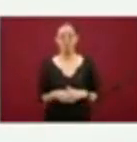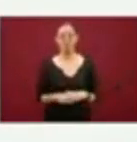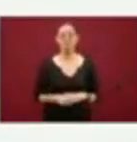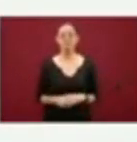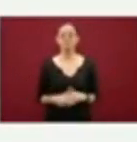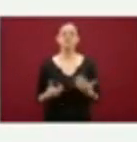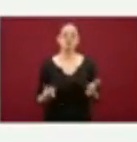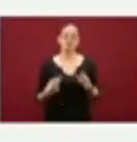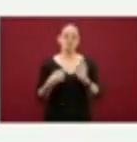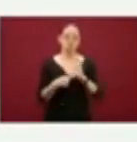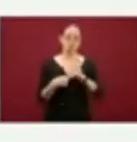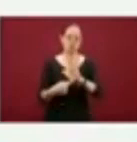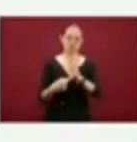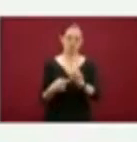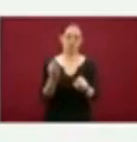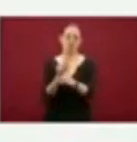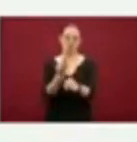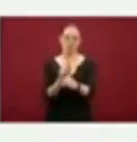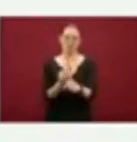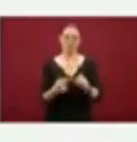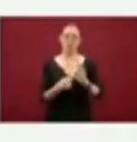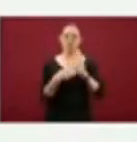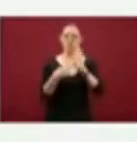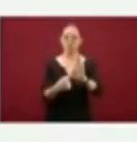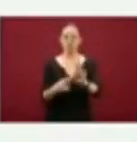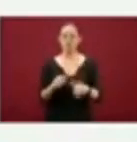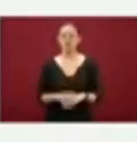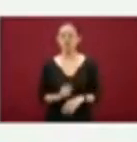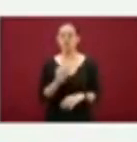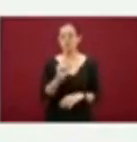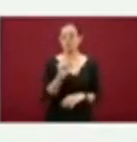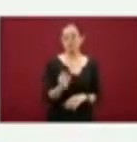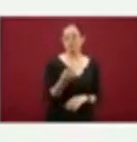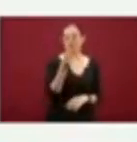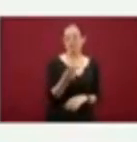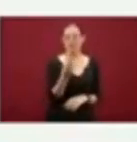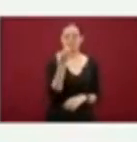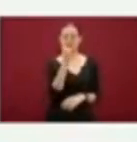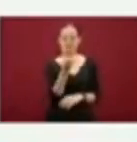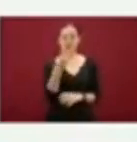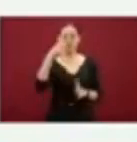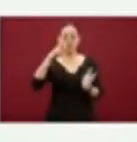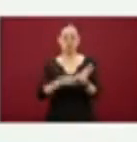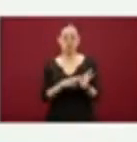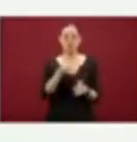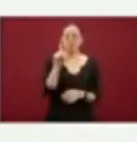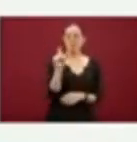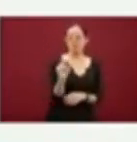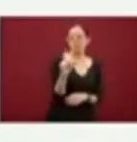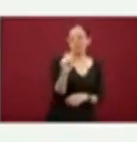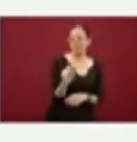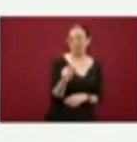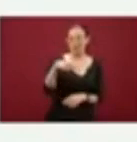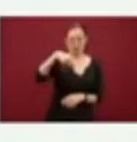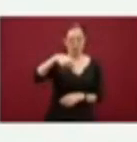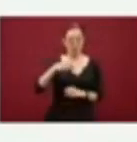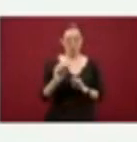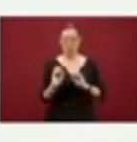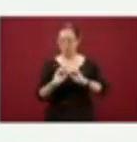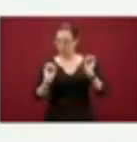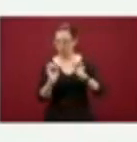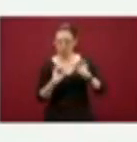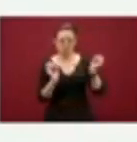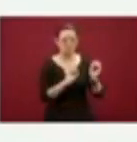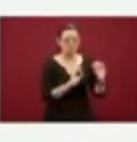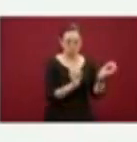potencias, México está iniciando esta fase a un porcentaje menor de como ellos se presentaron. De igual forma, también les